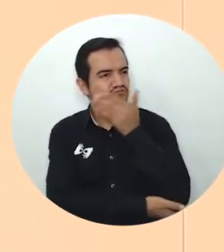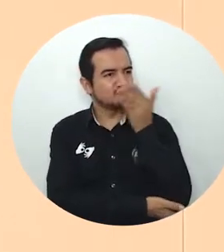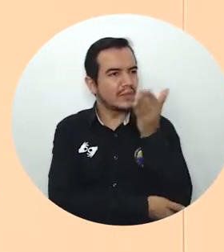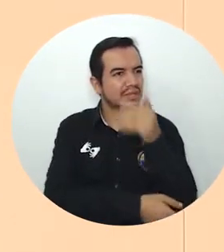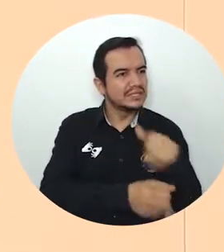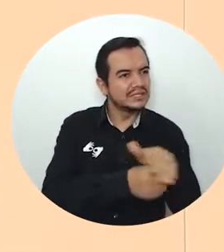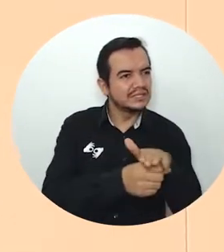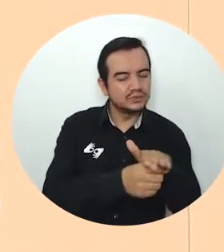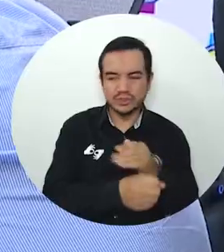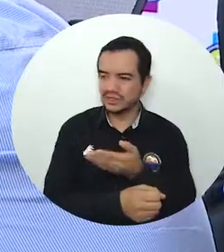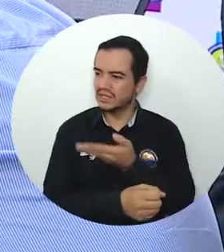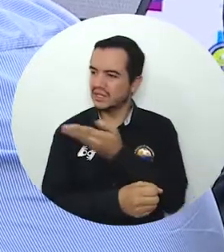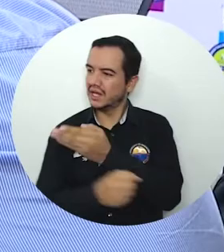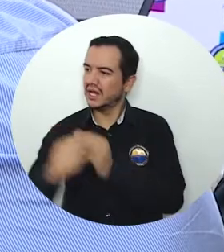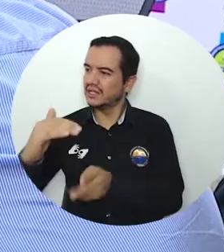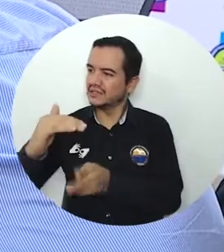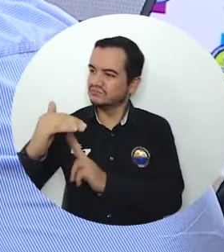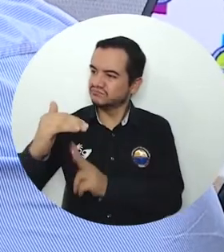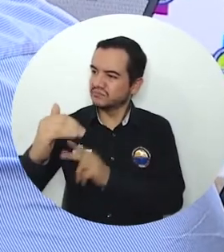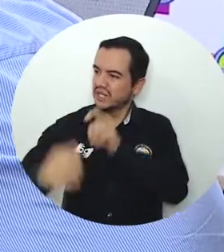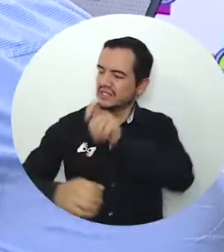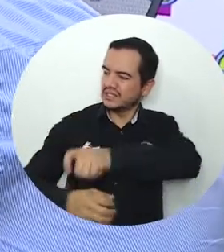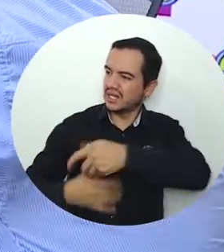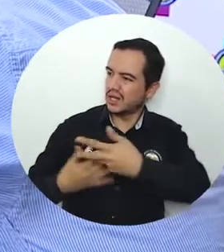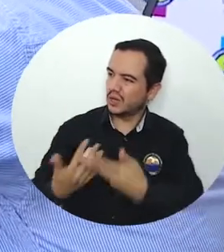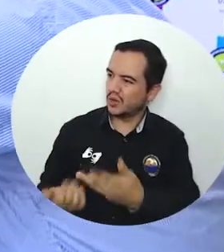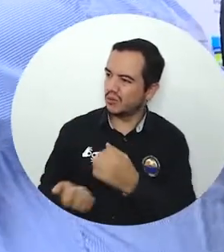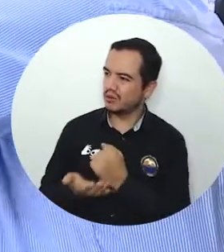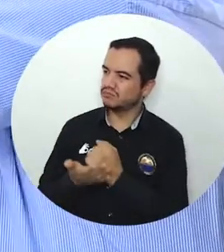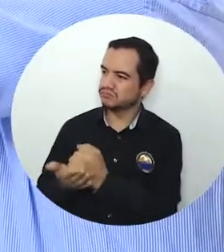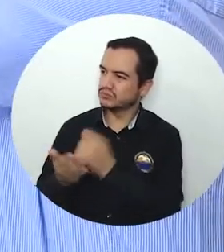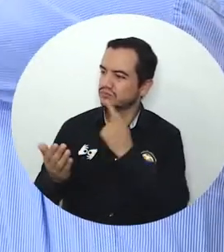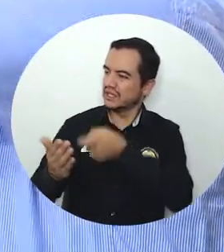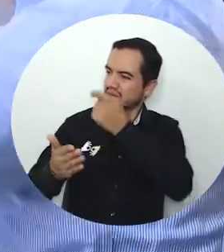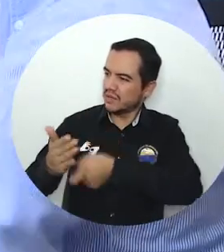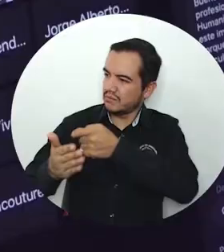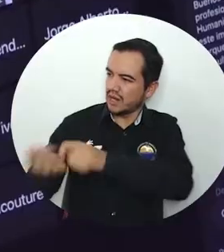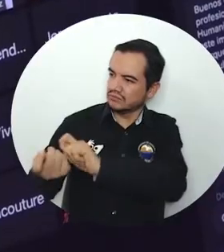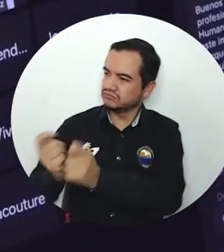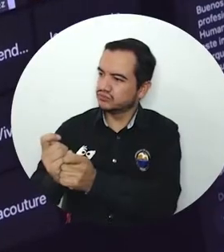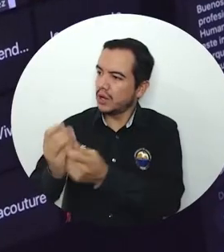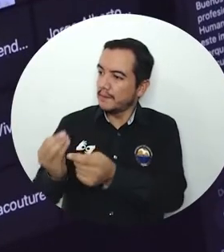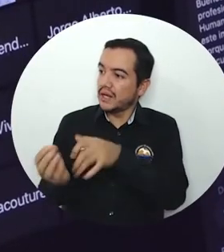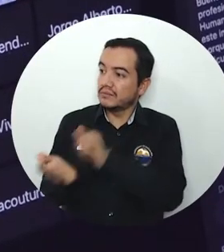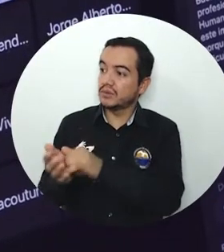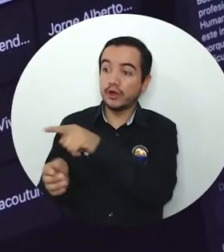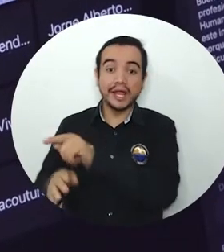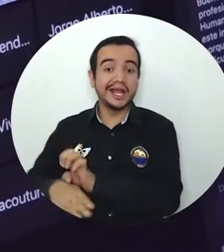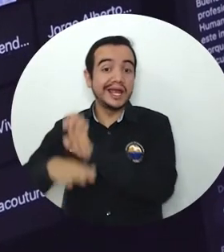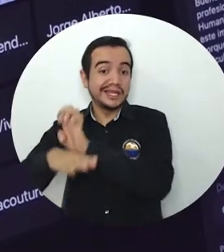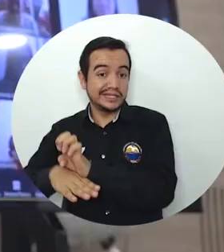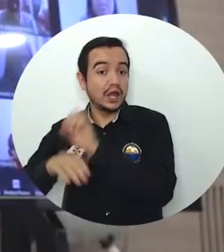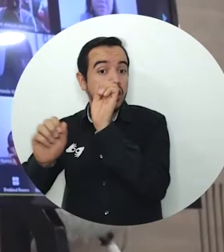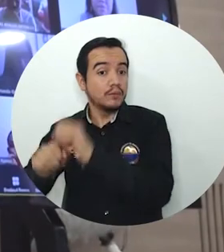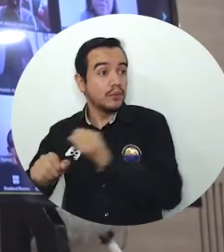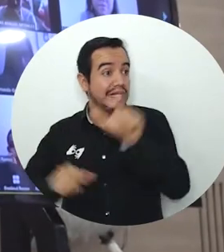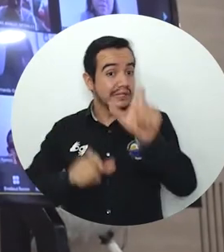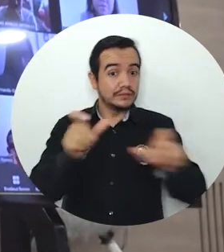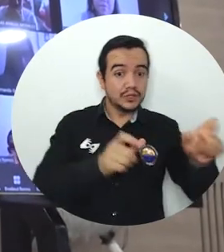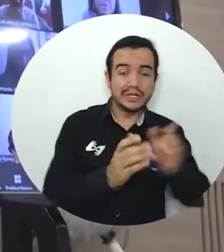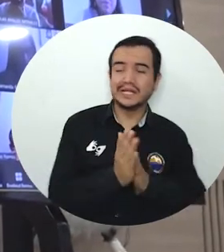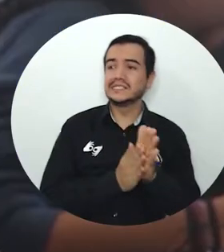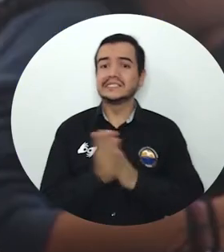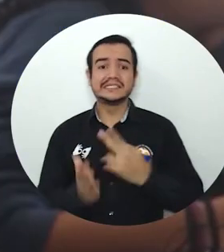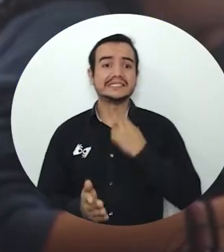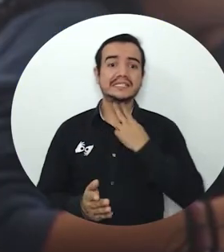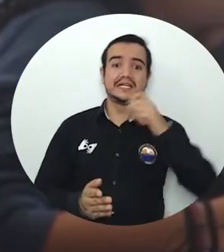elementos que este organismo debe empezar a incorporar para que efectivamente sea visto como una entidad a la cual pueden